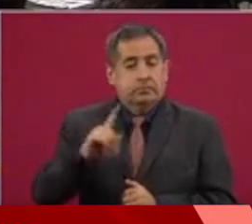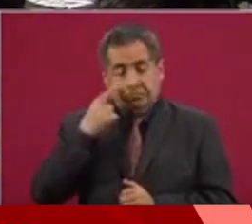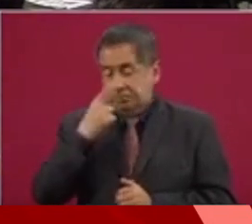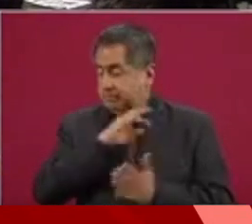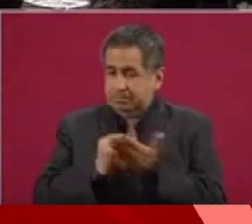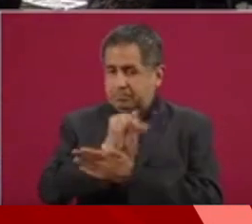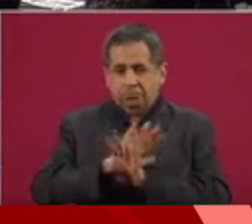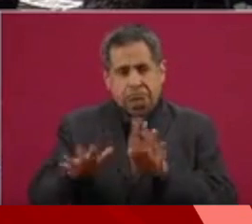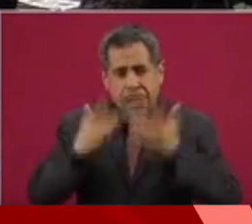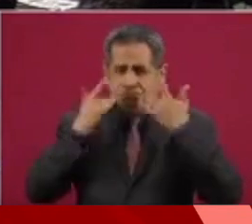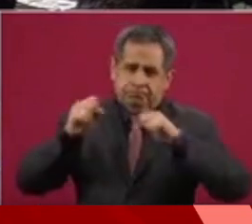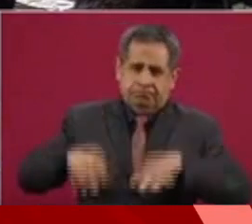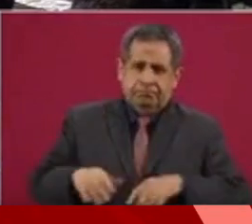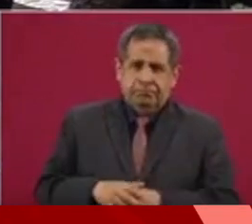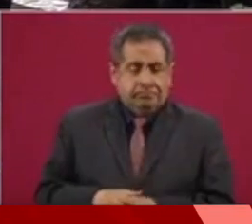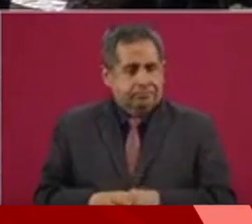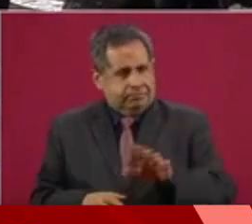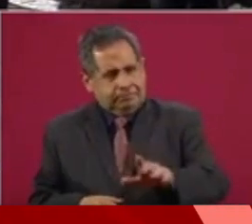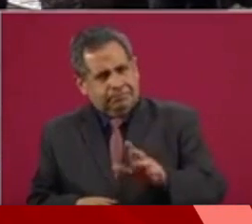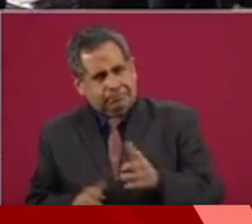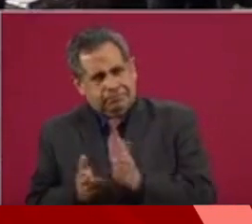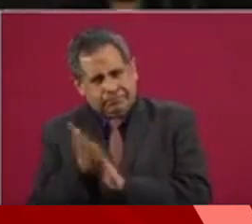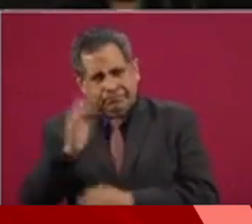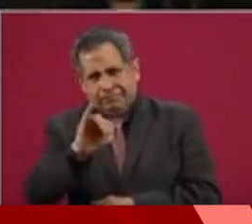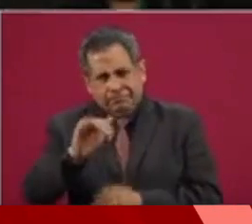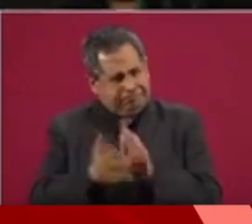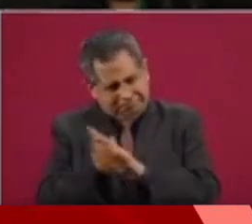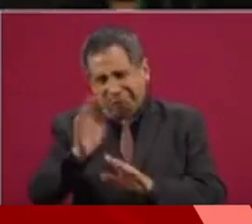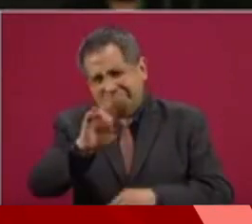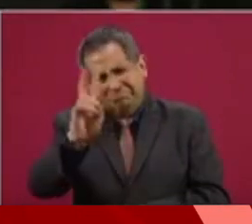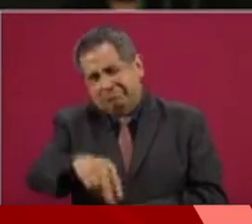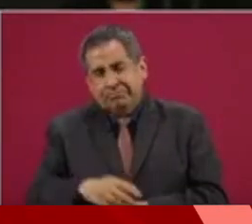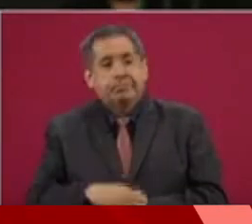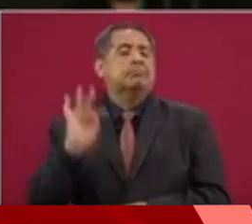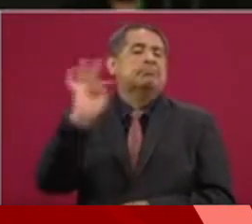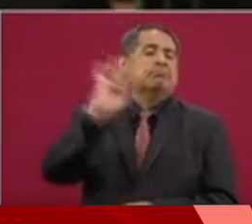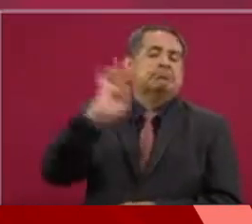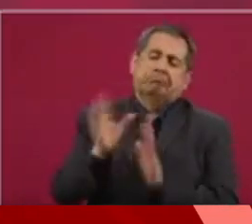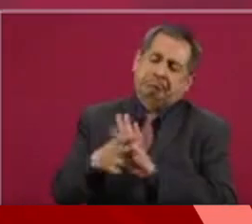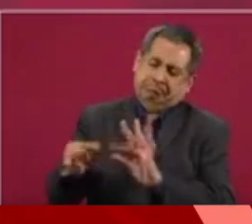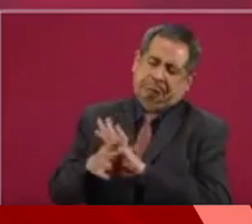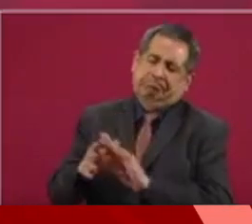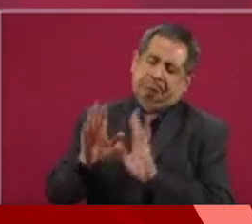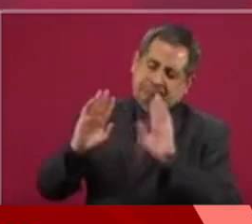irse si estaban a lo mejor este sábado lo convenzo de que me sigue ayudando